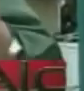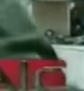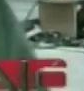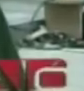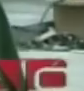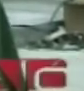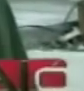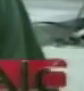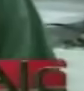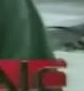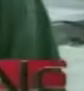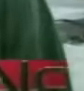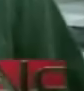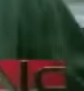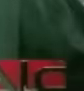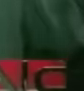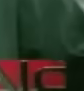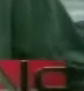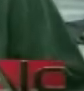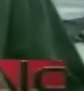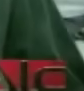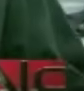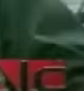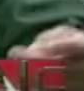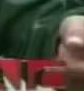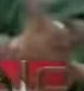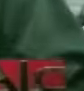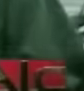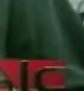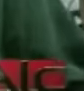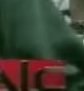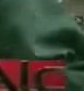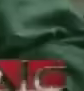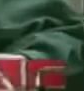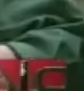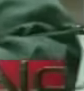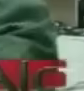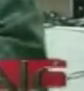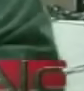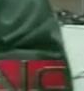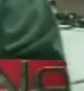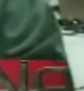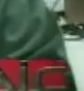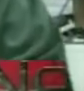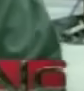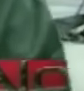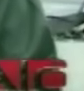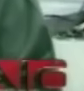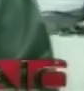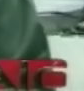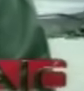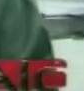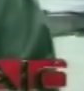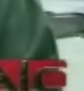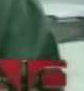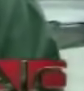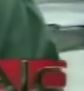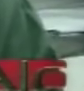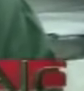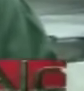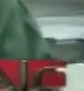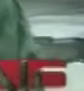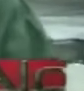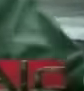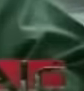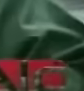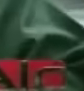adolescencia aprendí a tocar guitarra, pero nunca me puse. Y en Yare, el sargento Freite toca guitarra. Y